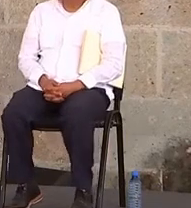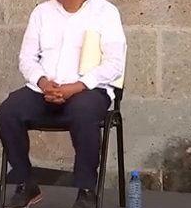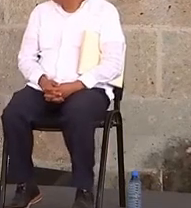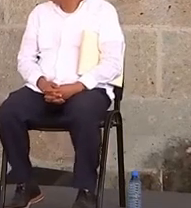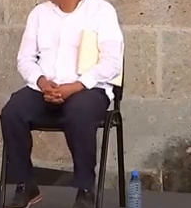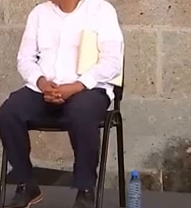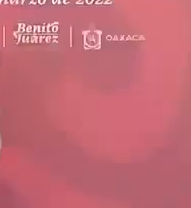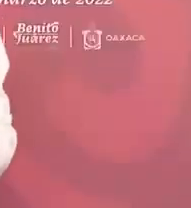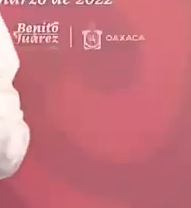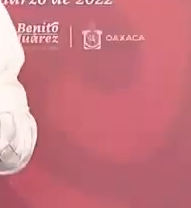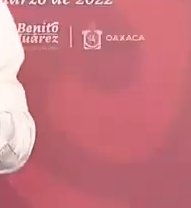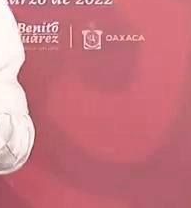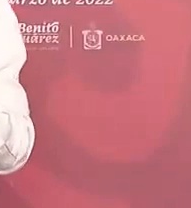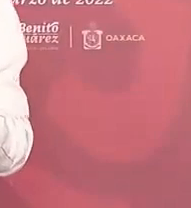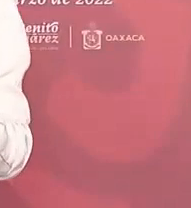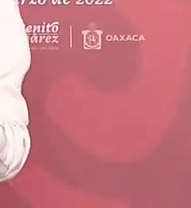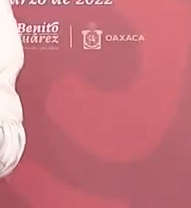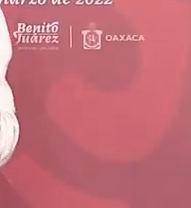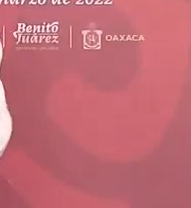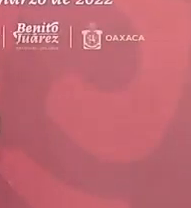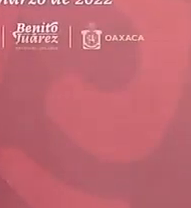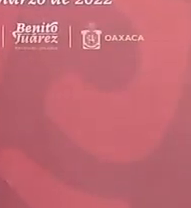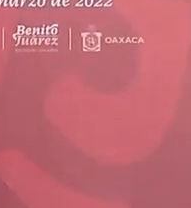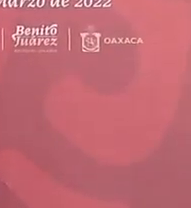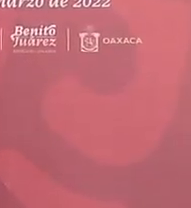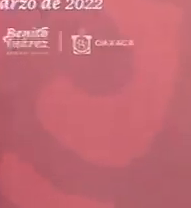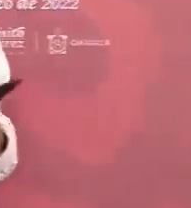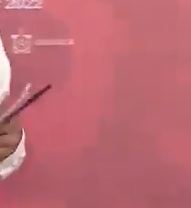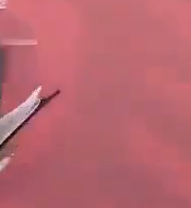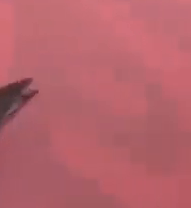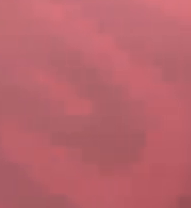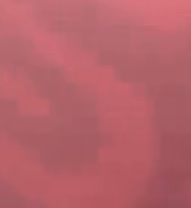conservadores. Muchas gracias, amigas y amigos.